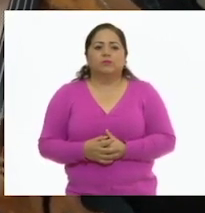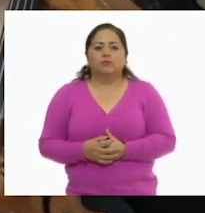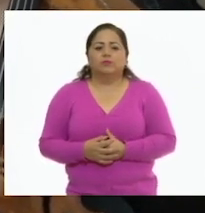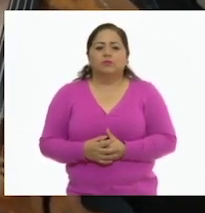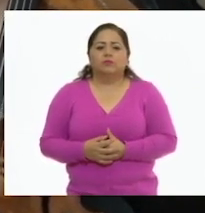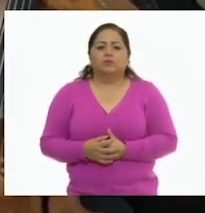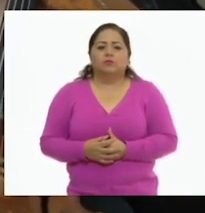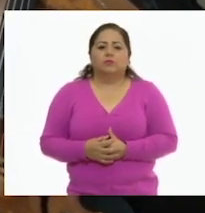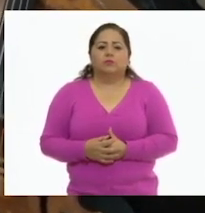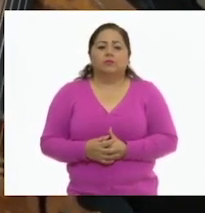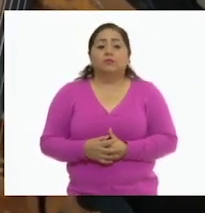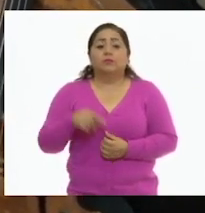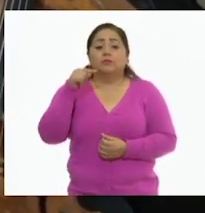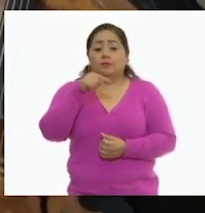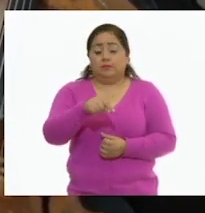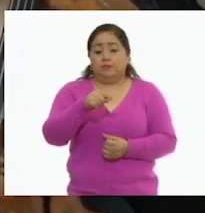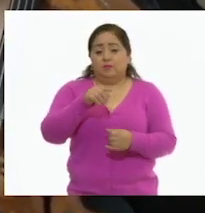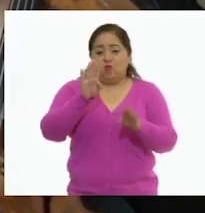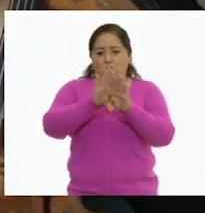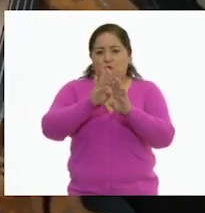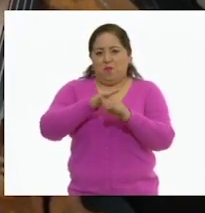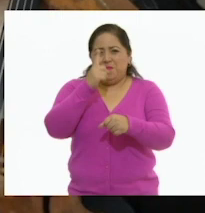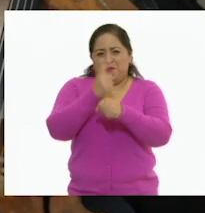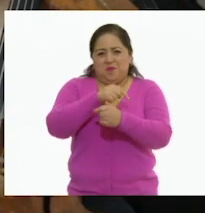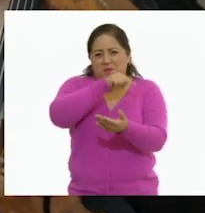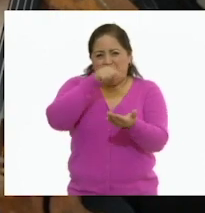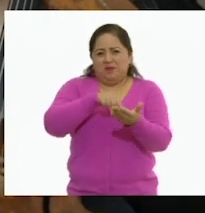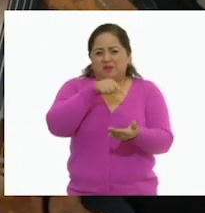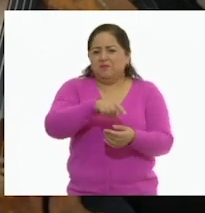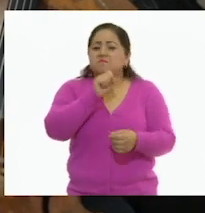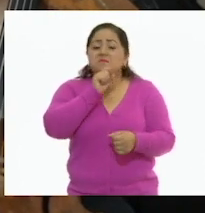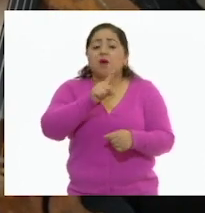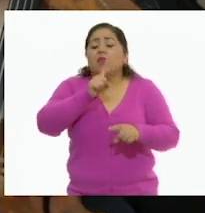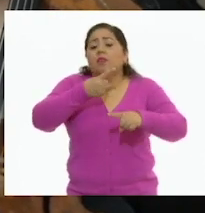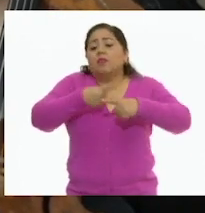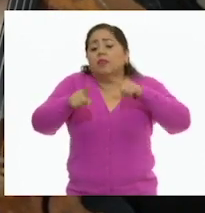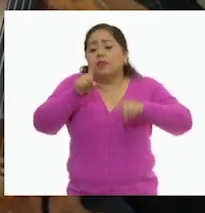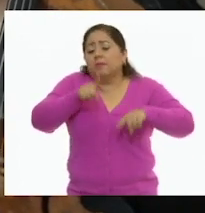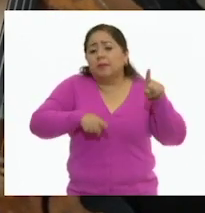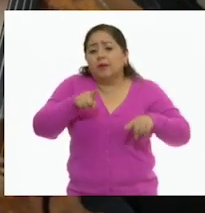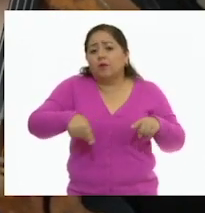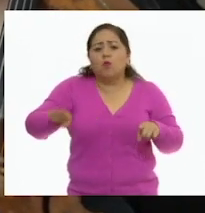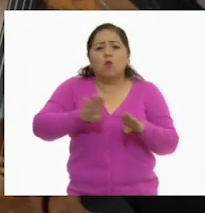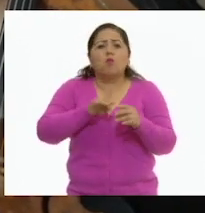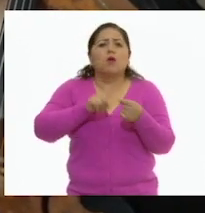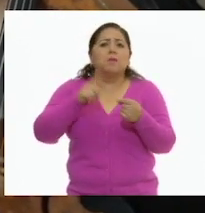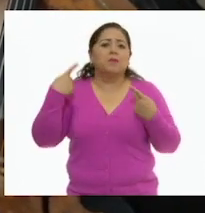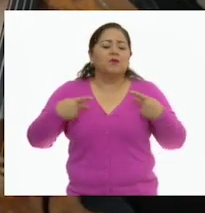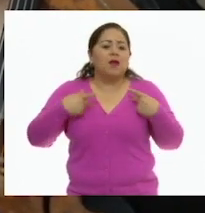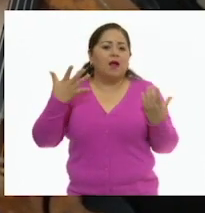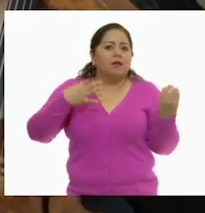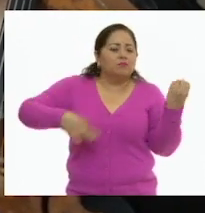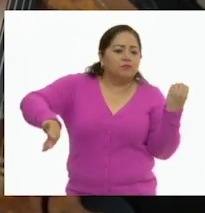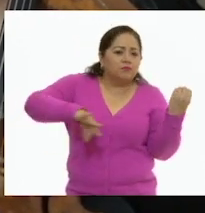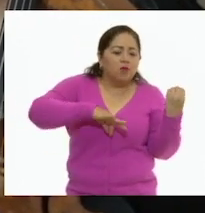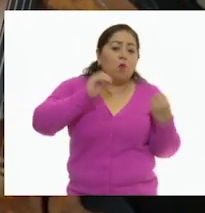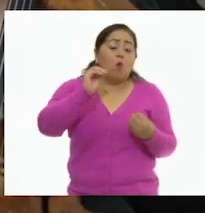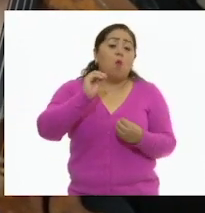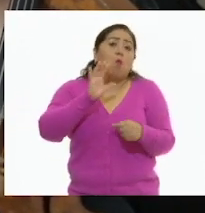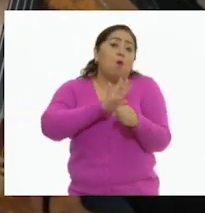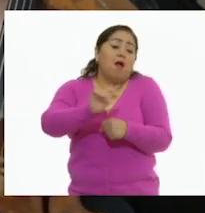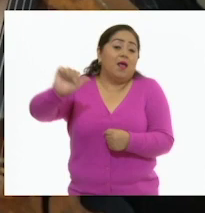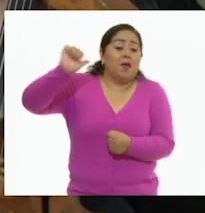El papel del instrumento varía también dependiendo del compositor, o más bien de la